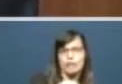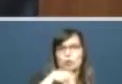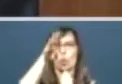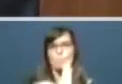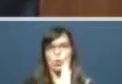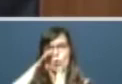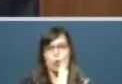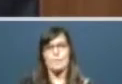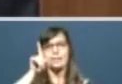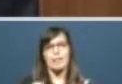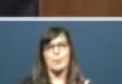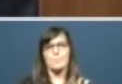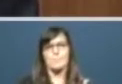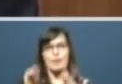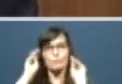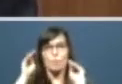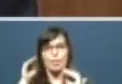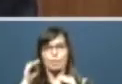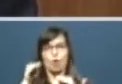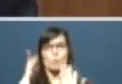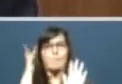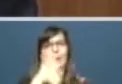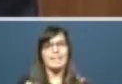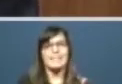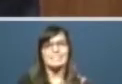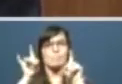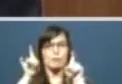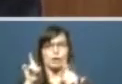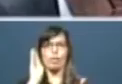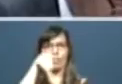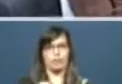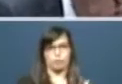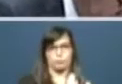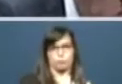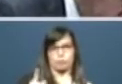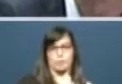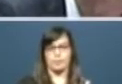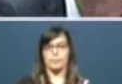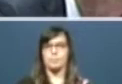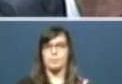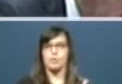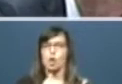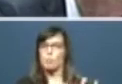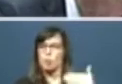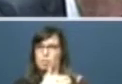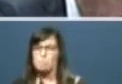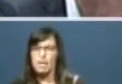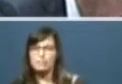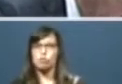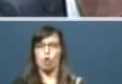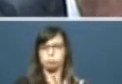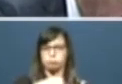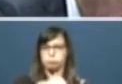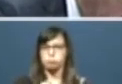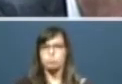en el plan de formación permanente del profesorado 2 la simplificación de cargas y procedimientos en octubre